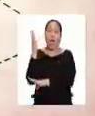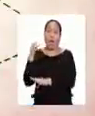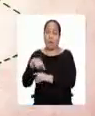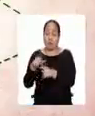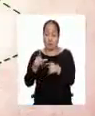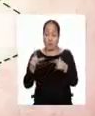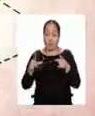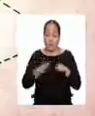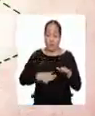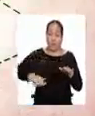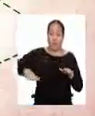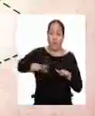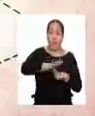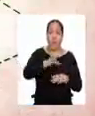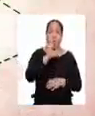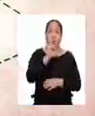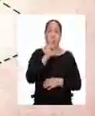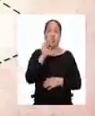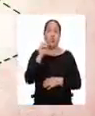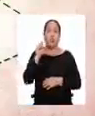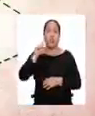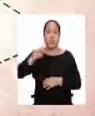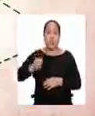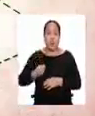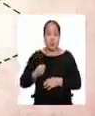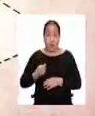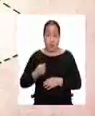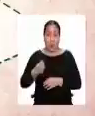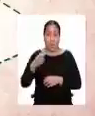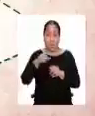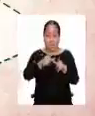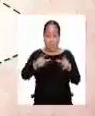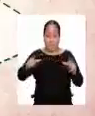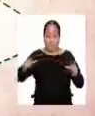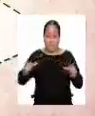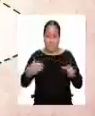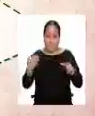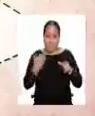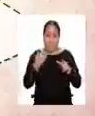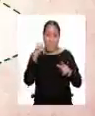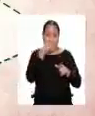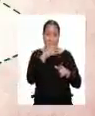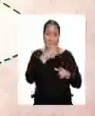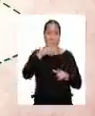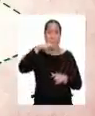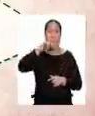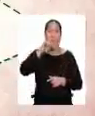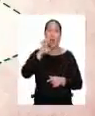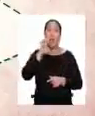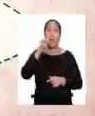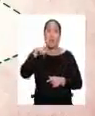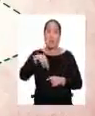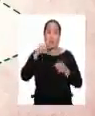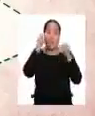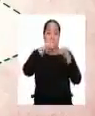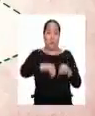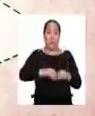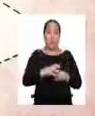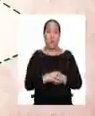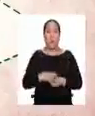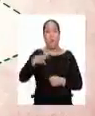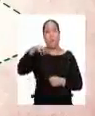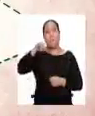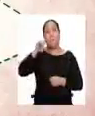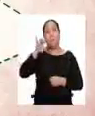una superficie de 800.000 metros cuadrados en un área cercana a donde Payén había plantado su bambú.